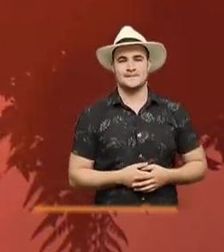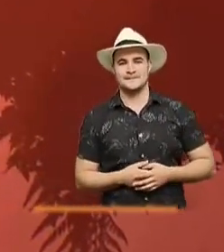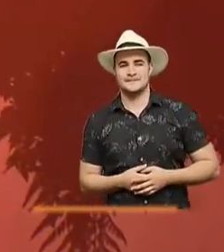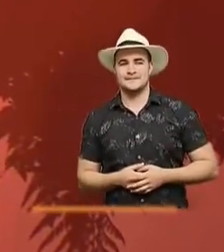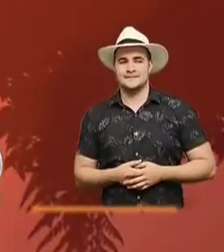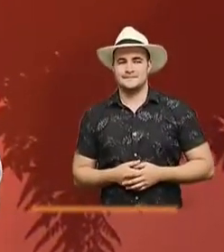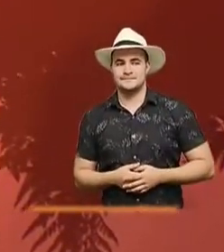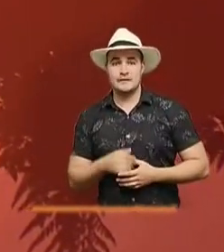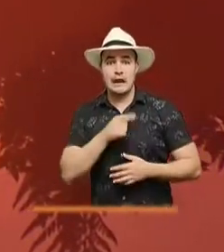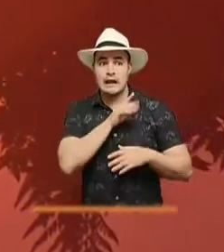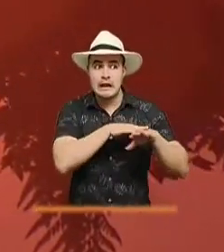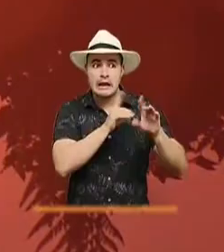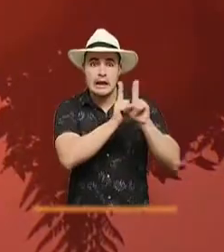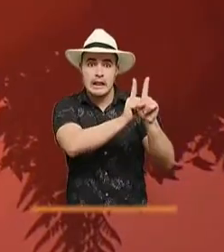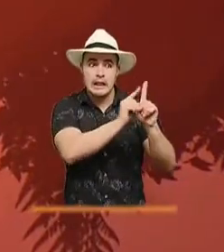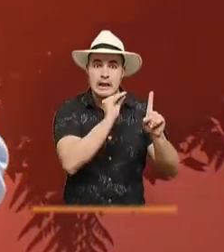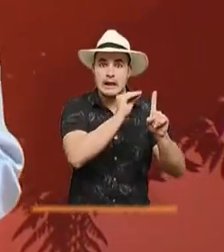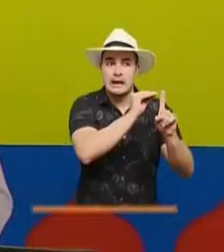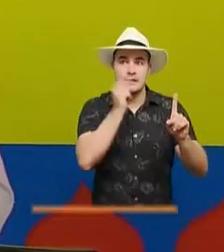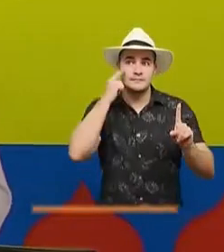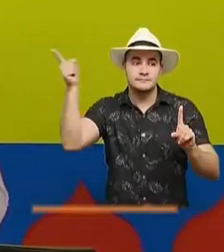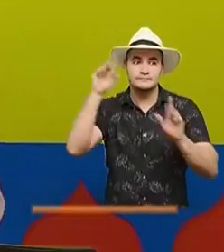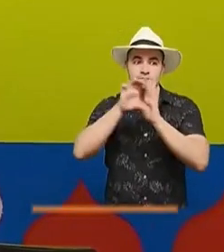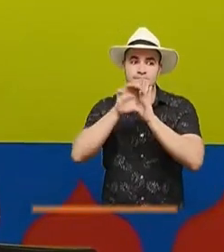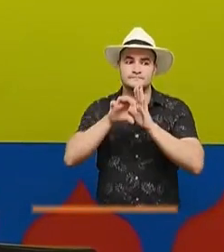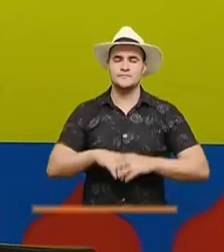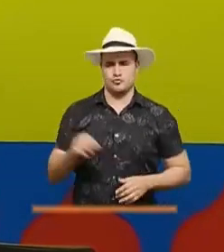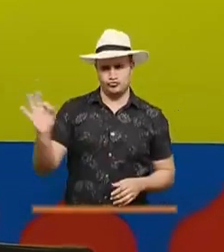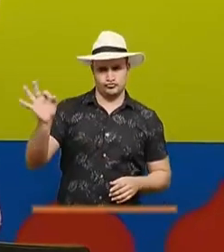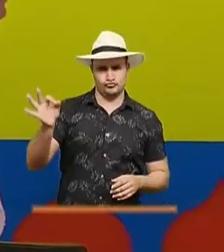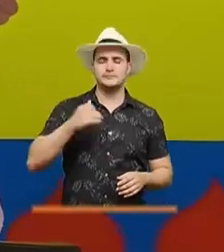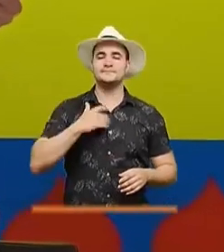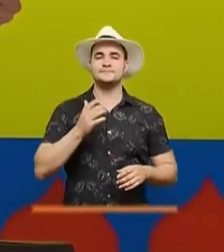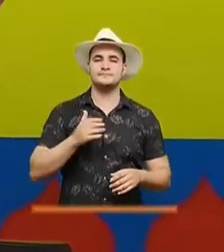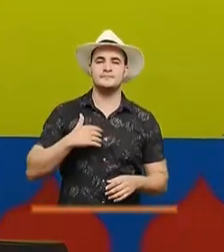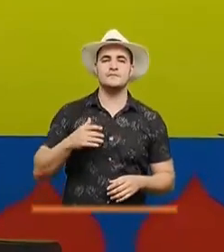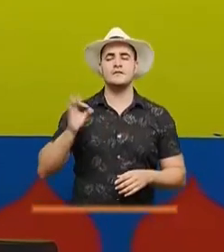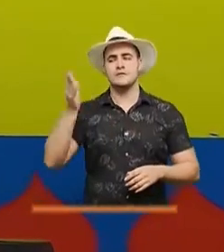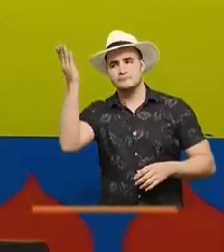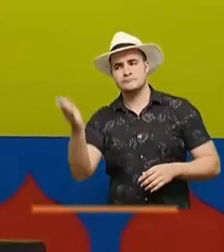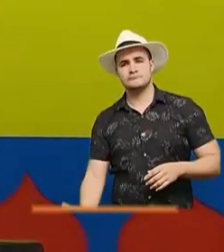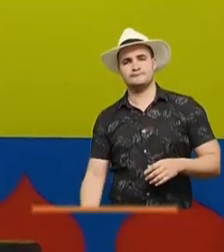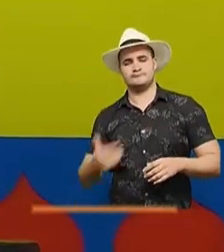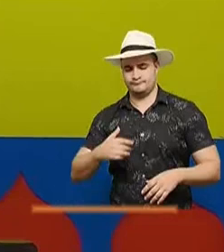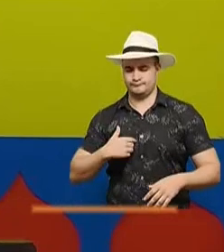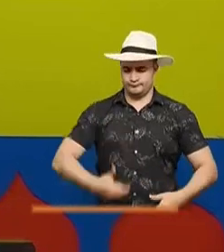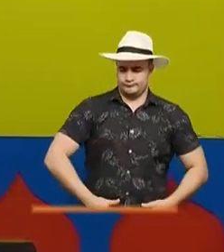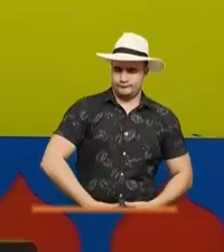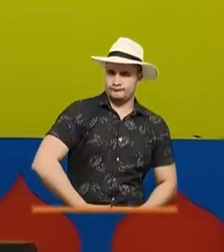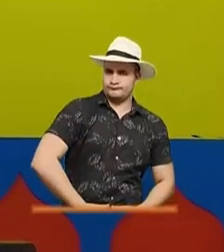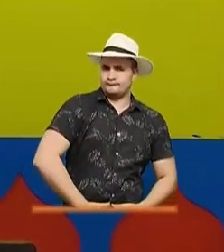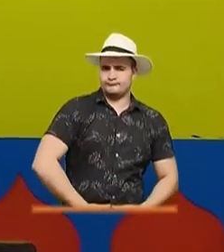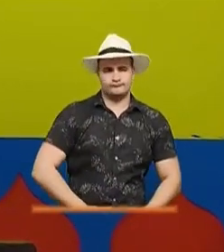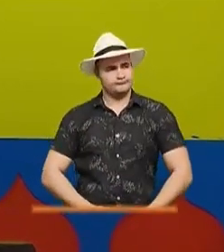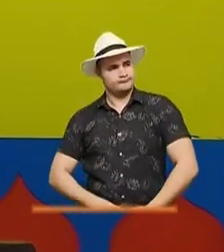explicarle la imagen a Guacuco. Claro que sí. Dijo un caimán llanero con sus botas de vaquero, no